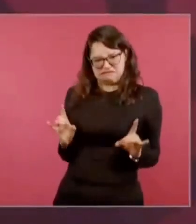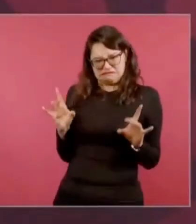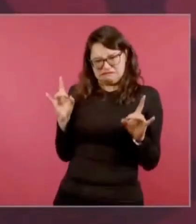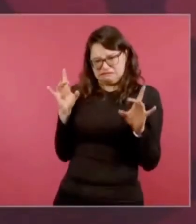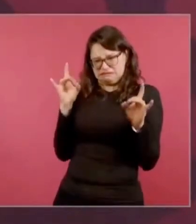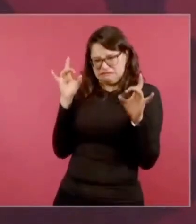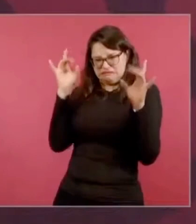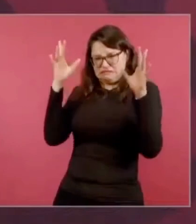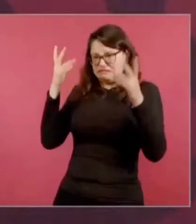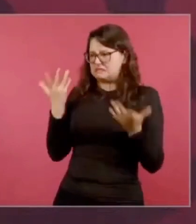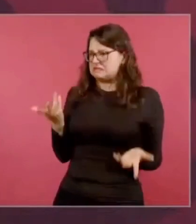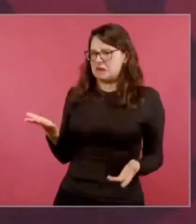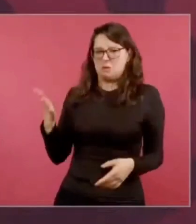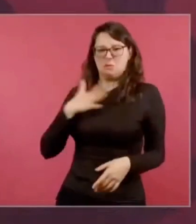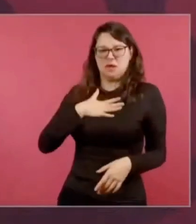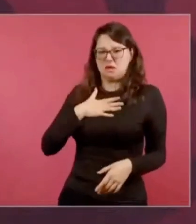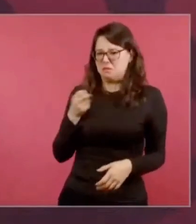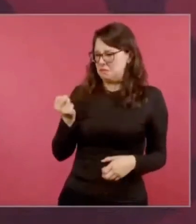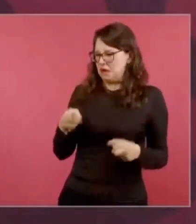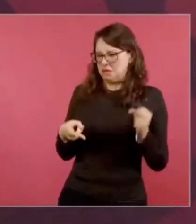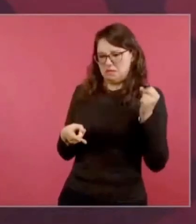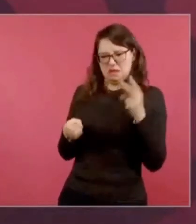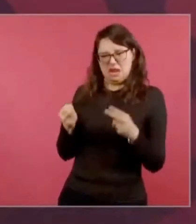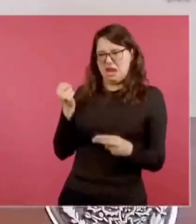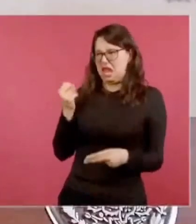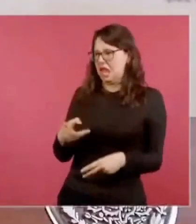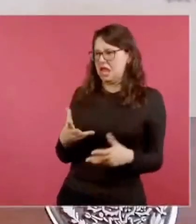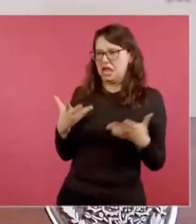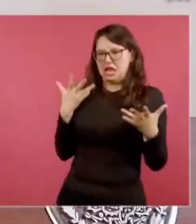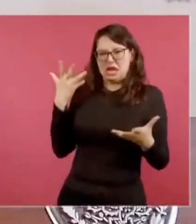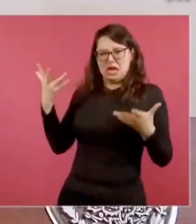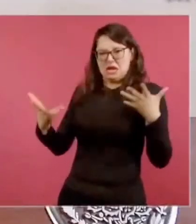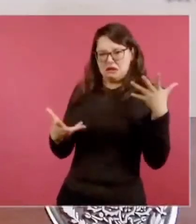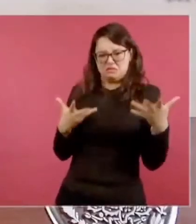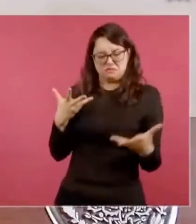perder privilegios. Esa es una enseñanza